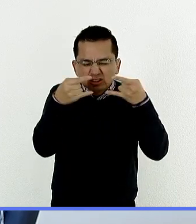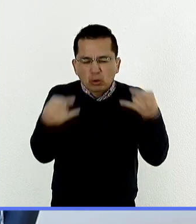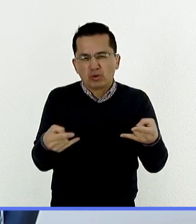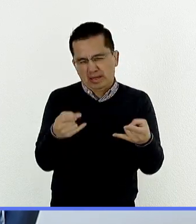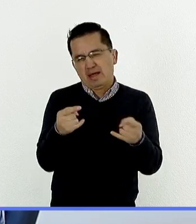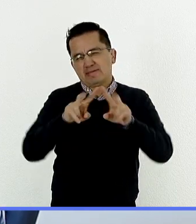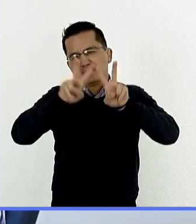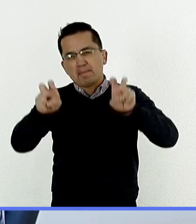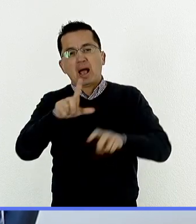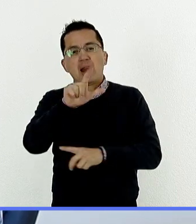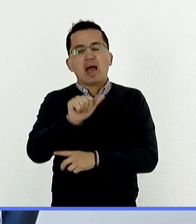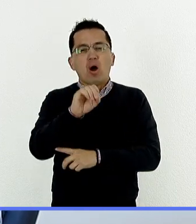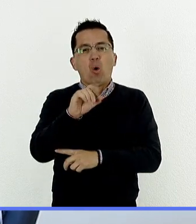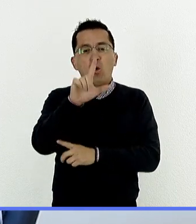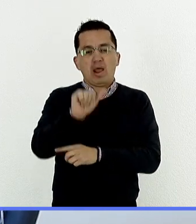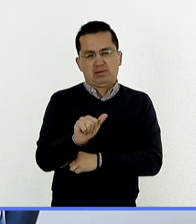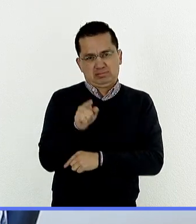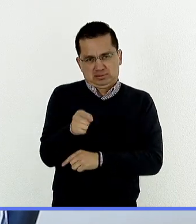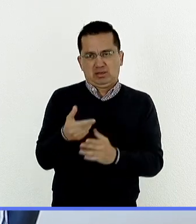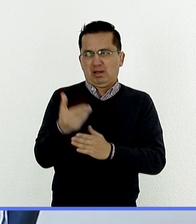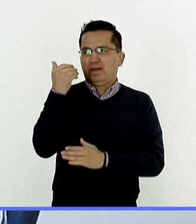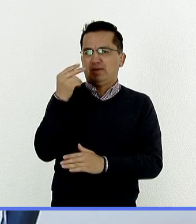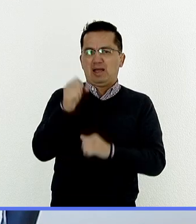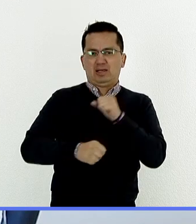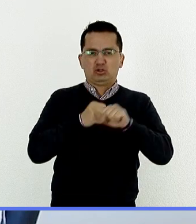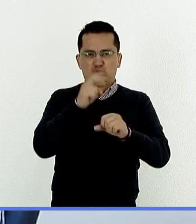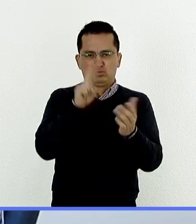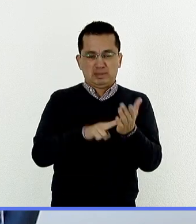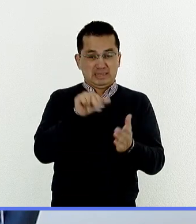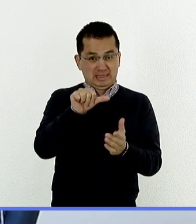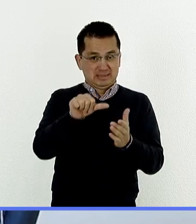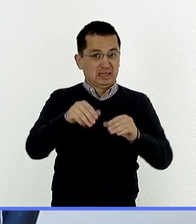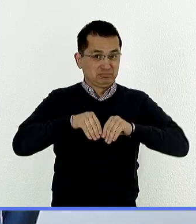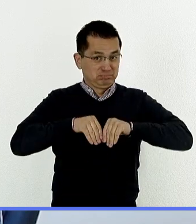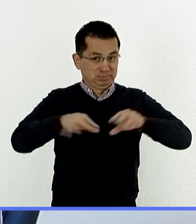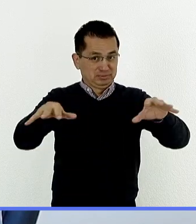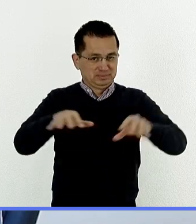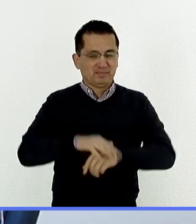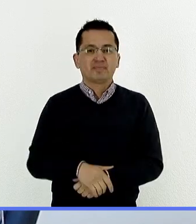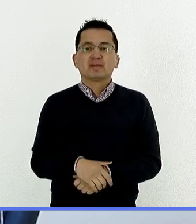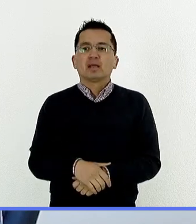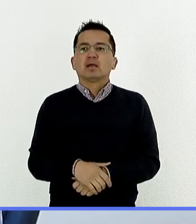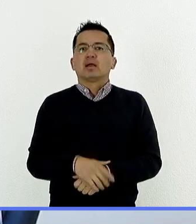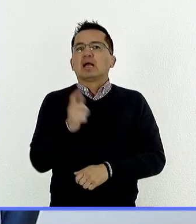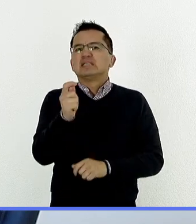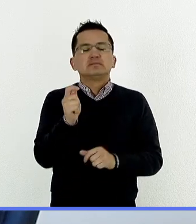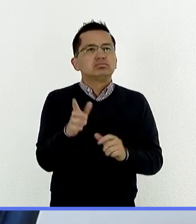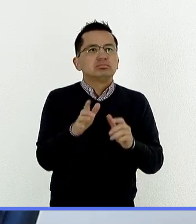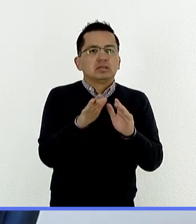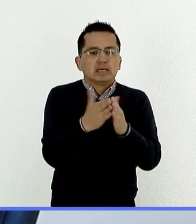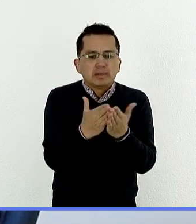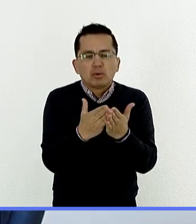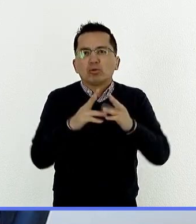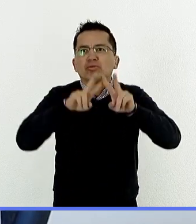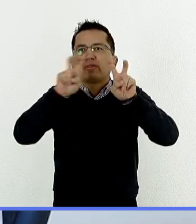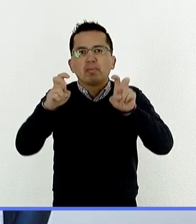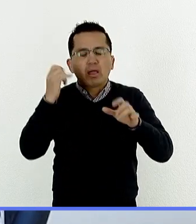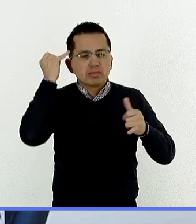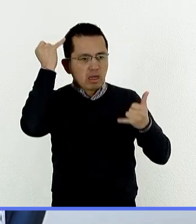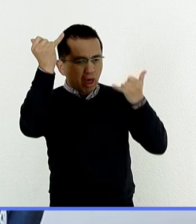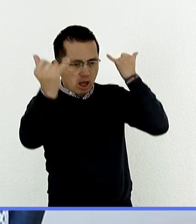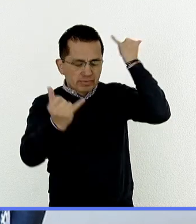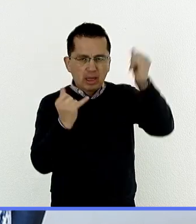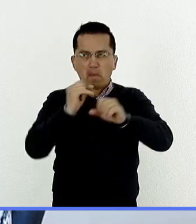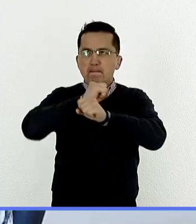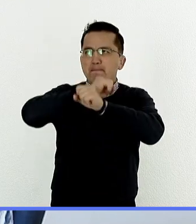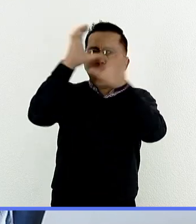Liliana colanzi publicado en 2016 y es que la literatura de lo fantástico lo extraño ha sido una vertiente en la narrativa hispanoamericana